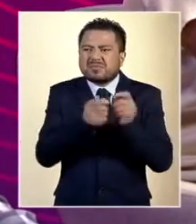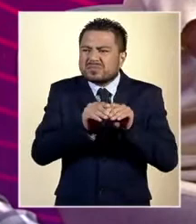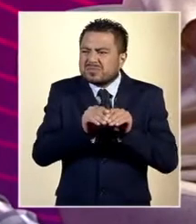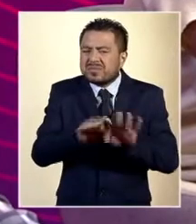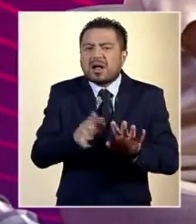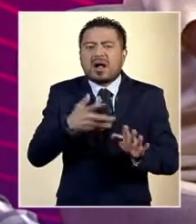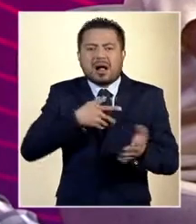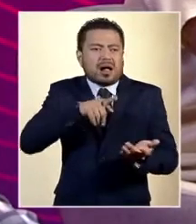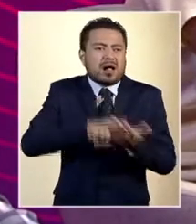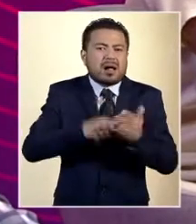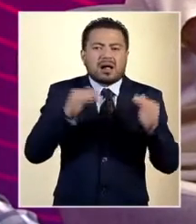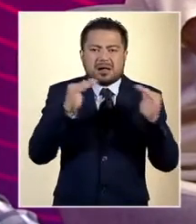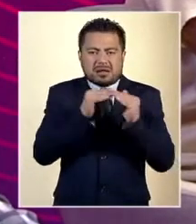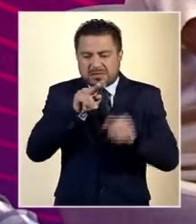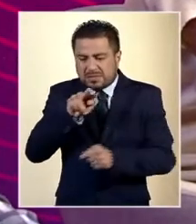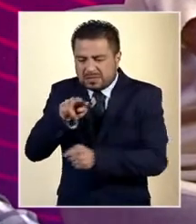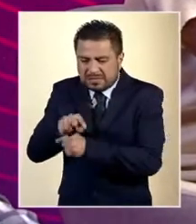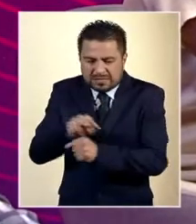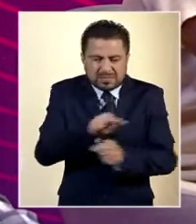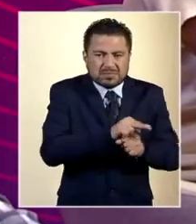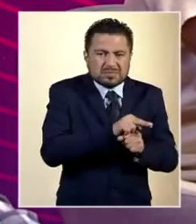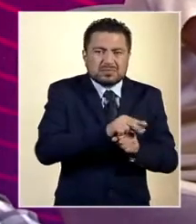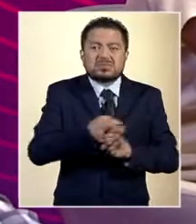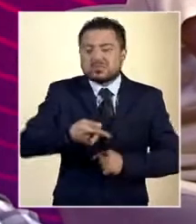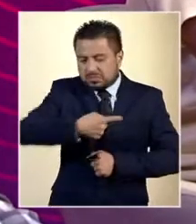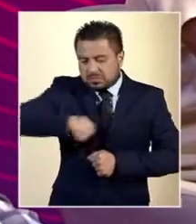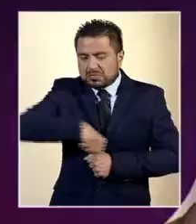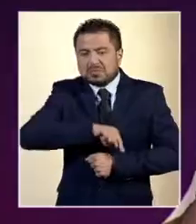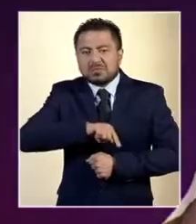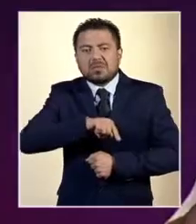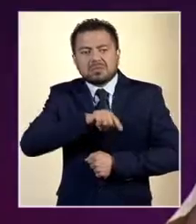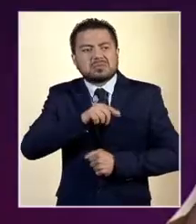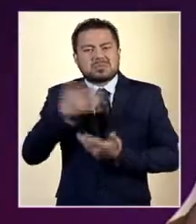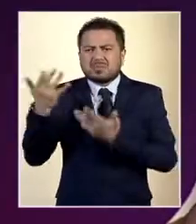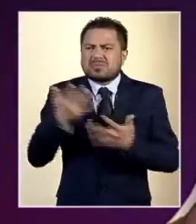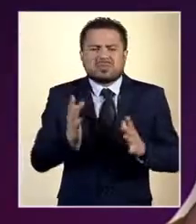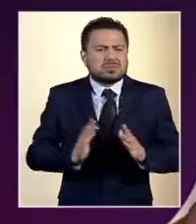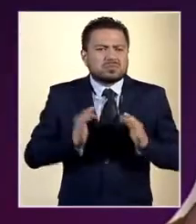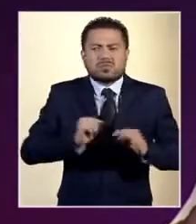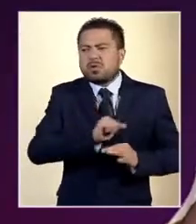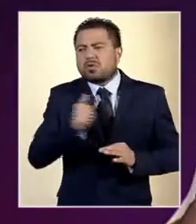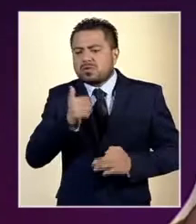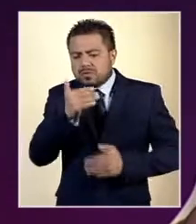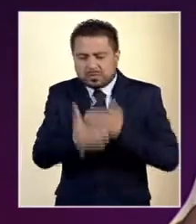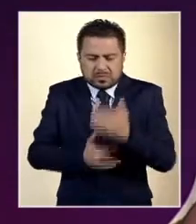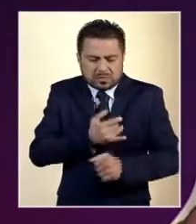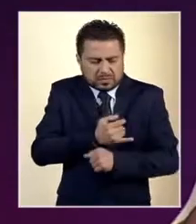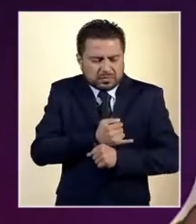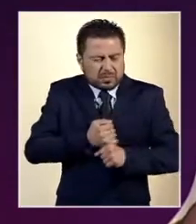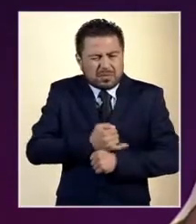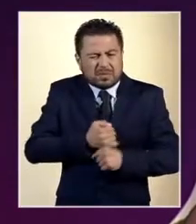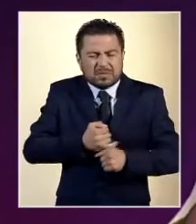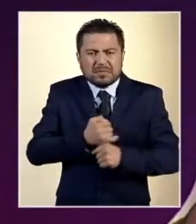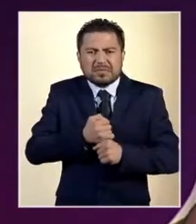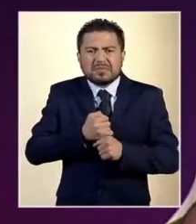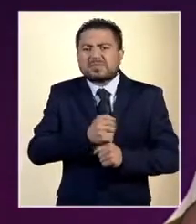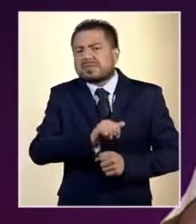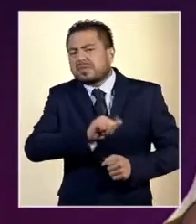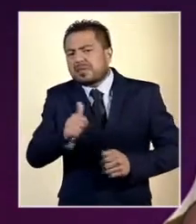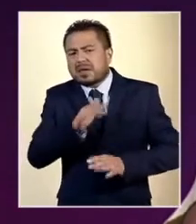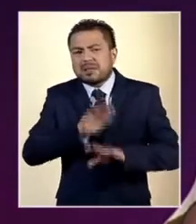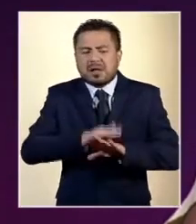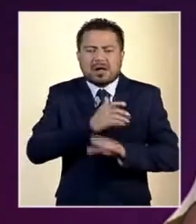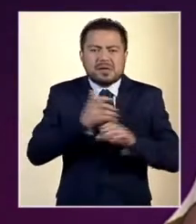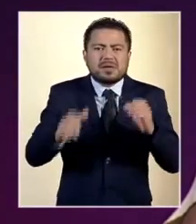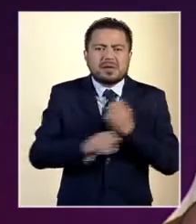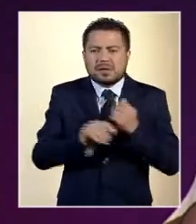tenían casas hogar y que nosotros, digamos, viniendo de otro proceso de investigación y demás,